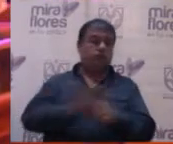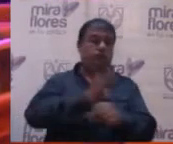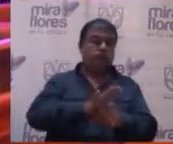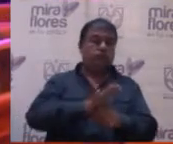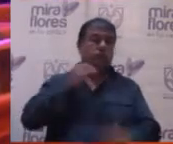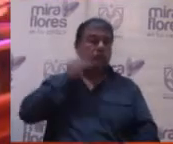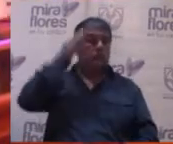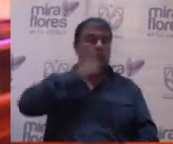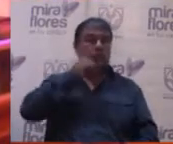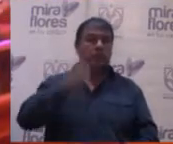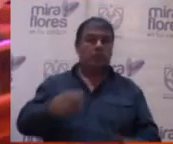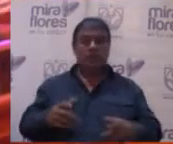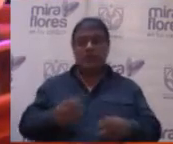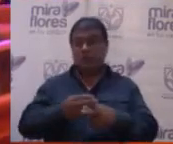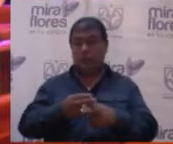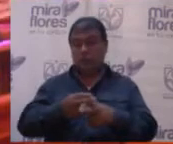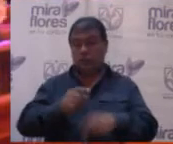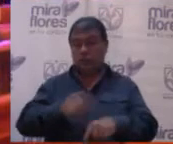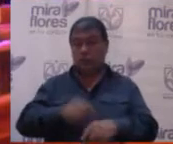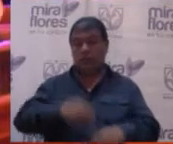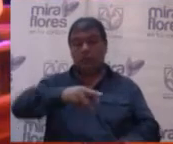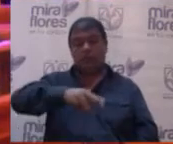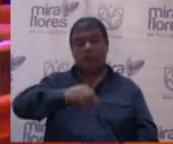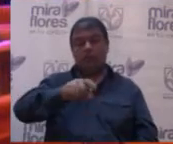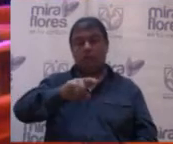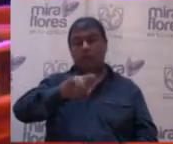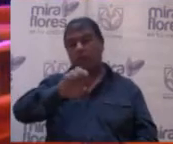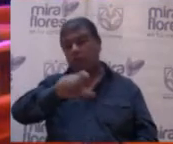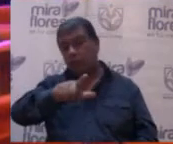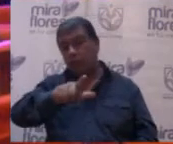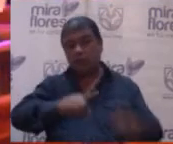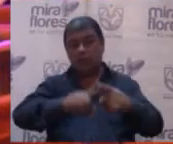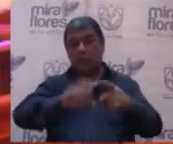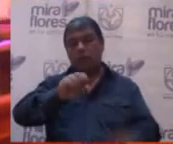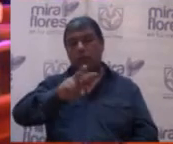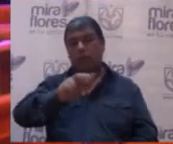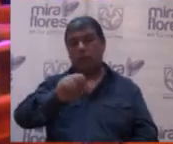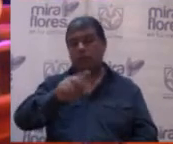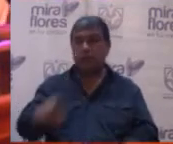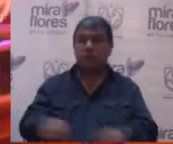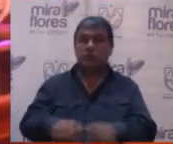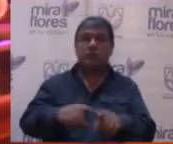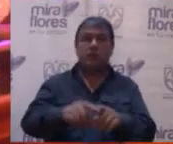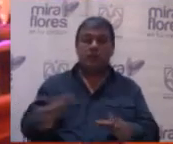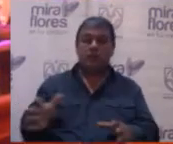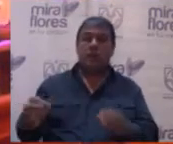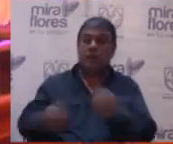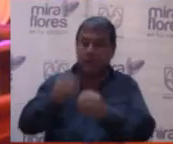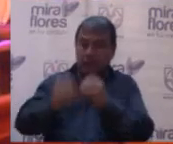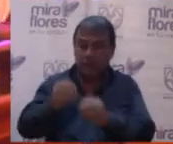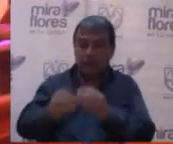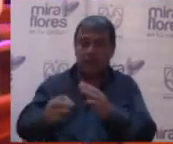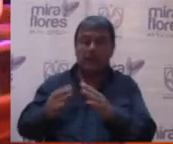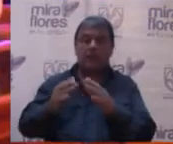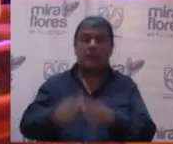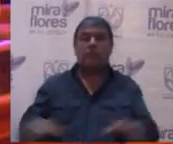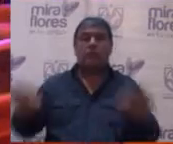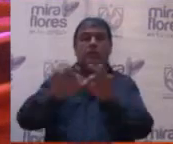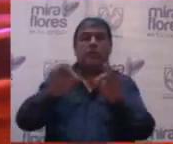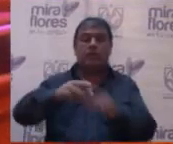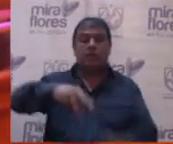ahorita viene la de Manuel Tobar y la recuperación de, que es muy importante,